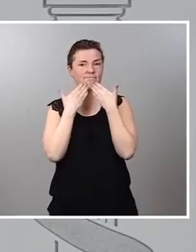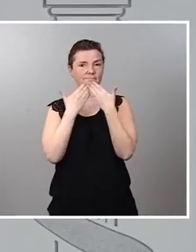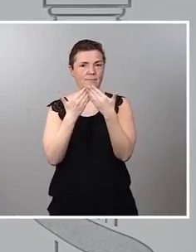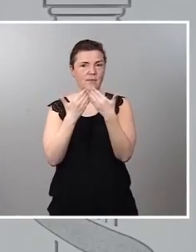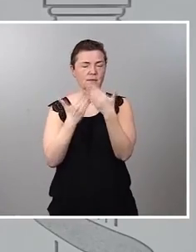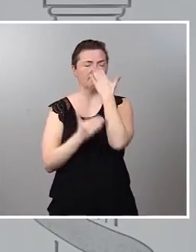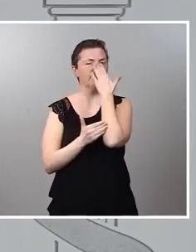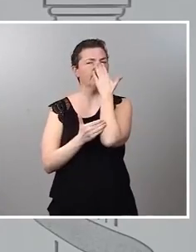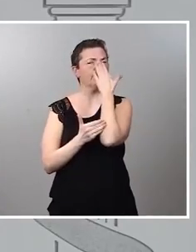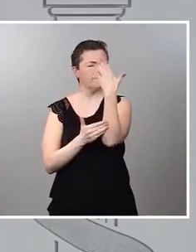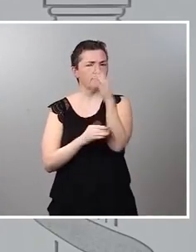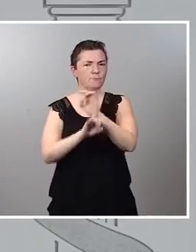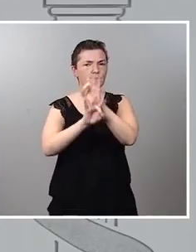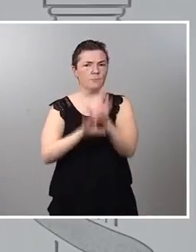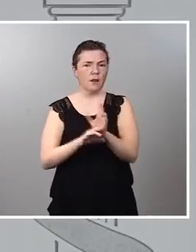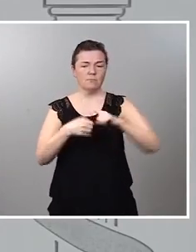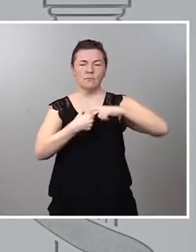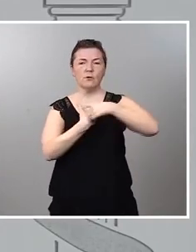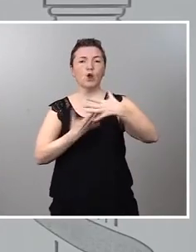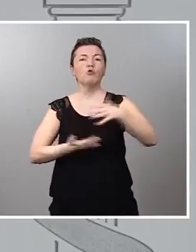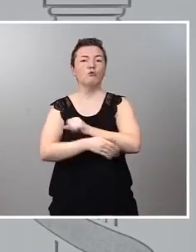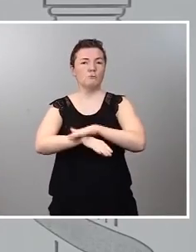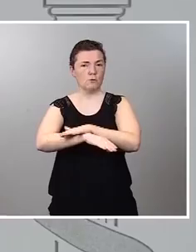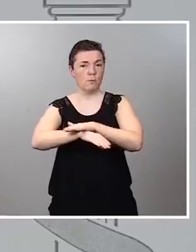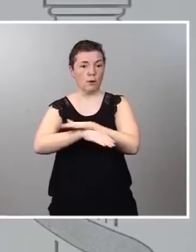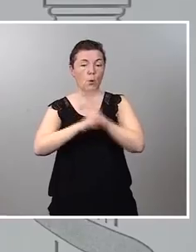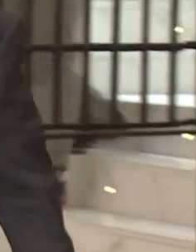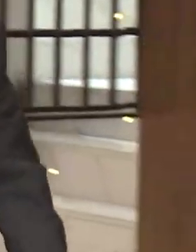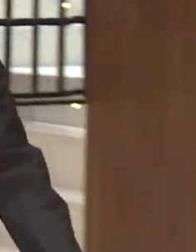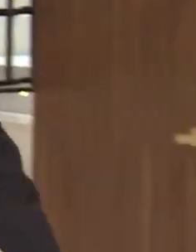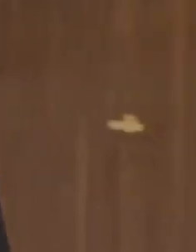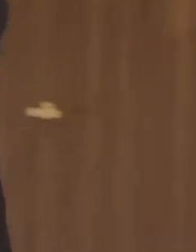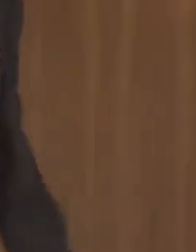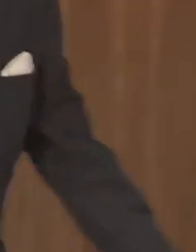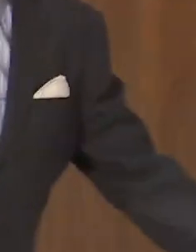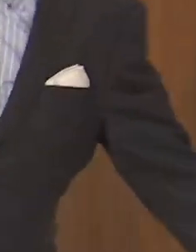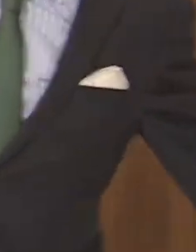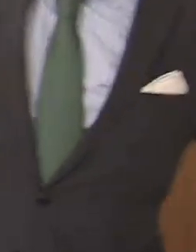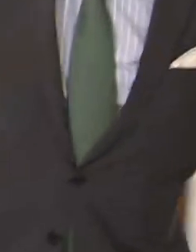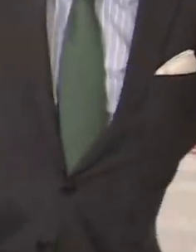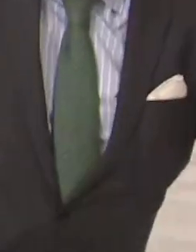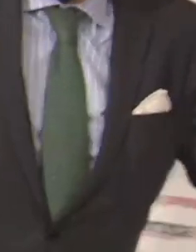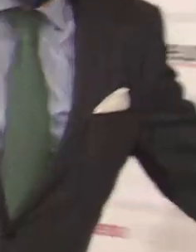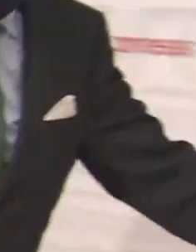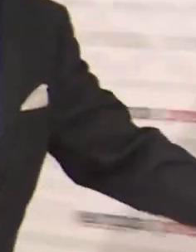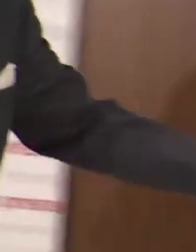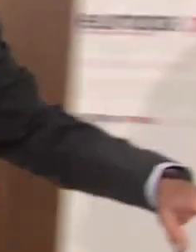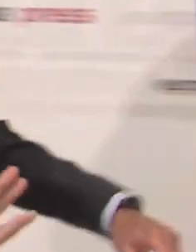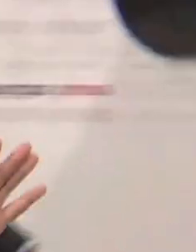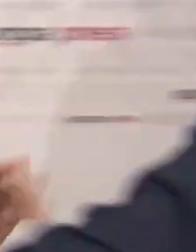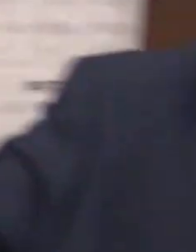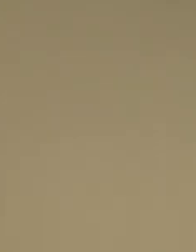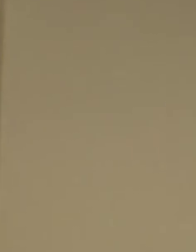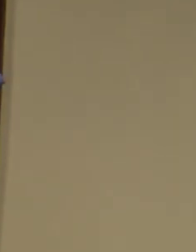expresa a todos los integrantes del gobierno que abandonan su puesto en esta etapa nueva. María Jesús Montero conserva la cartera de Hacienda y añade la